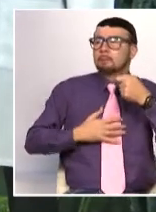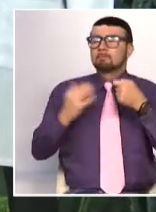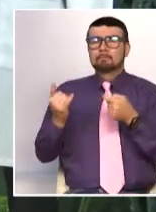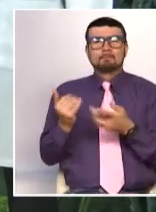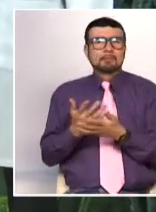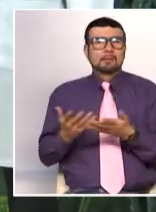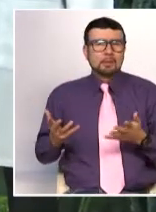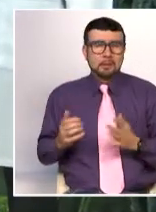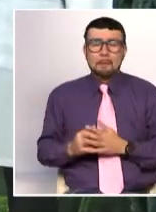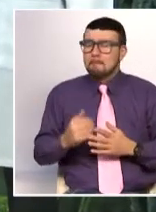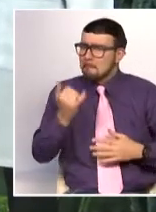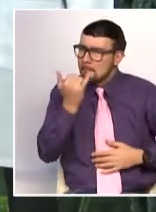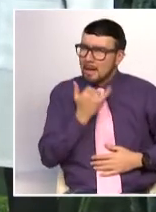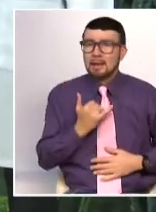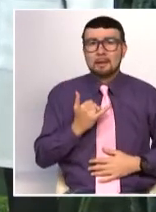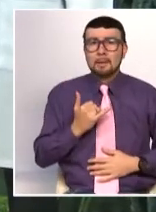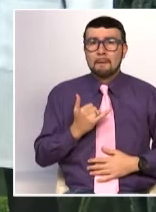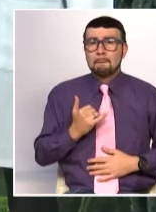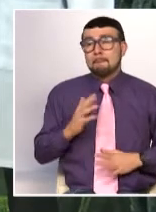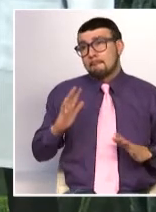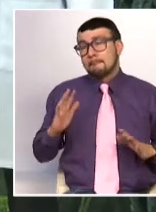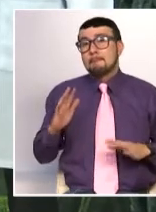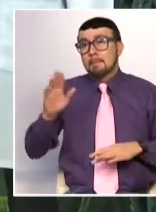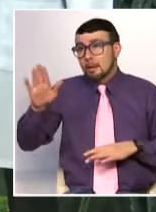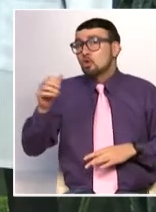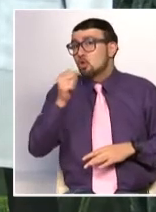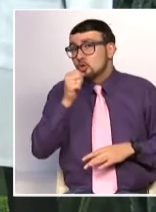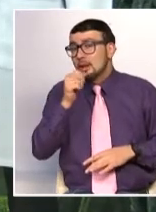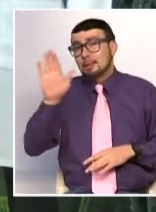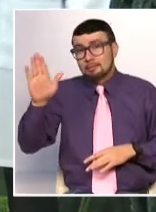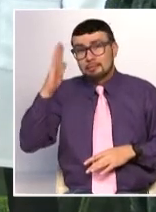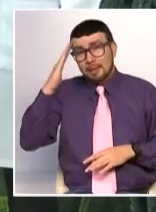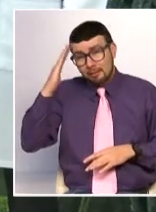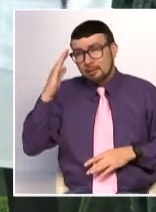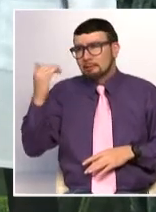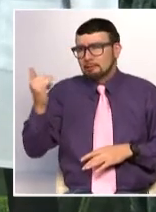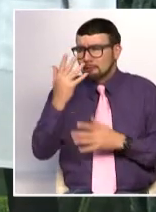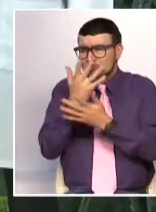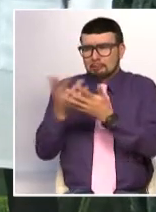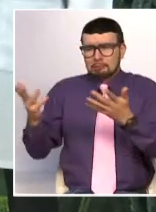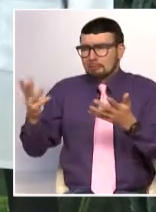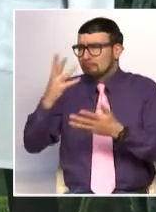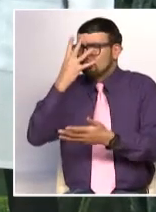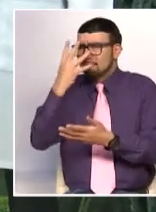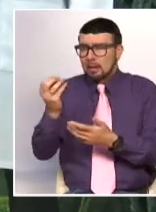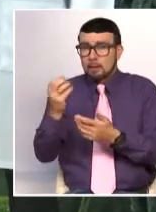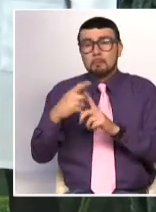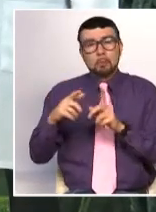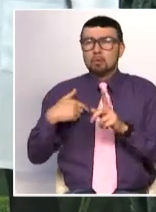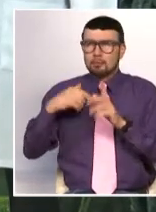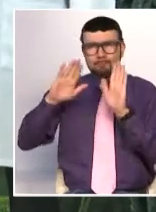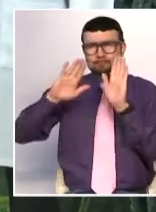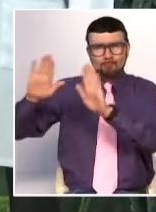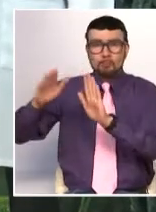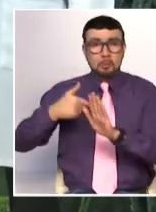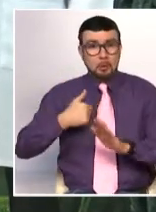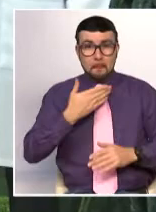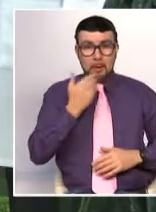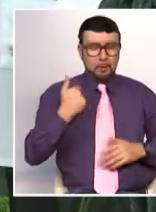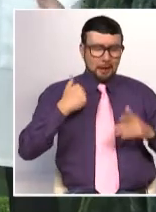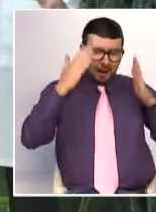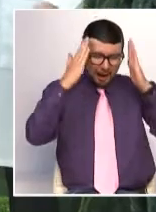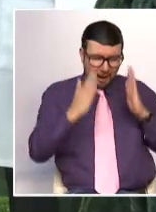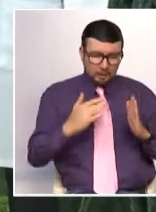hacer en ese momento algo al respecto lo que sí podemos hacer es concentrarnos en lo que estábamos haciendo en alimentarnos bien y